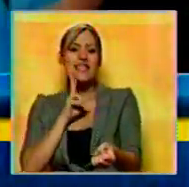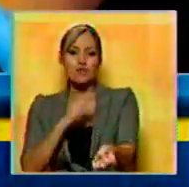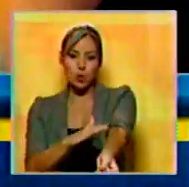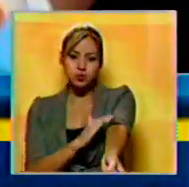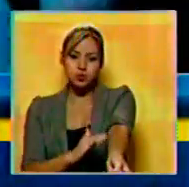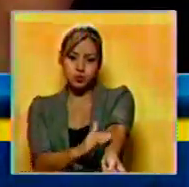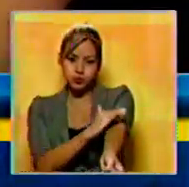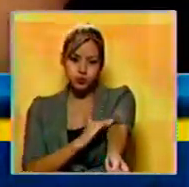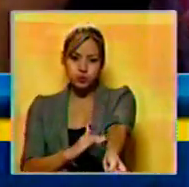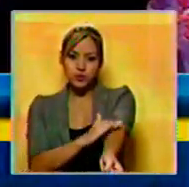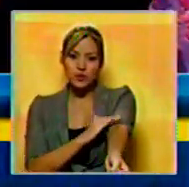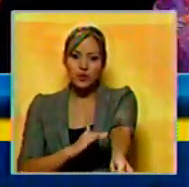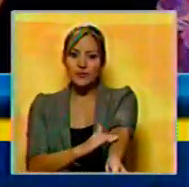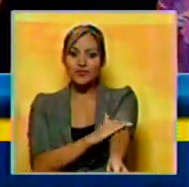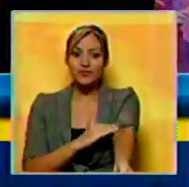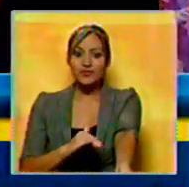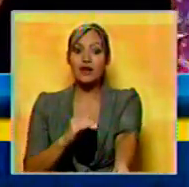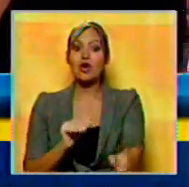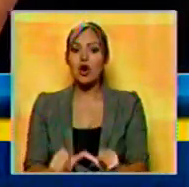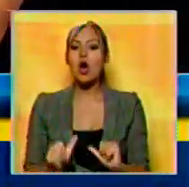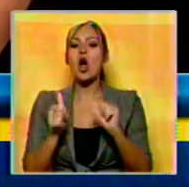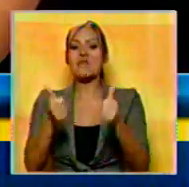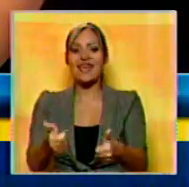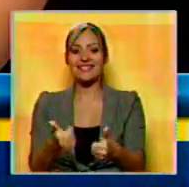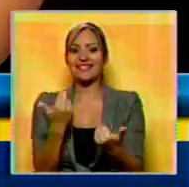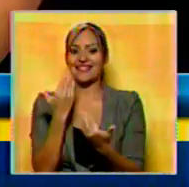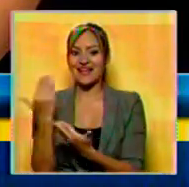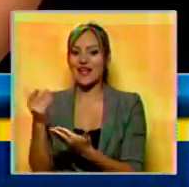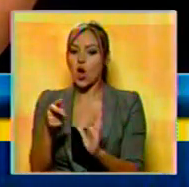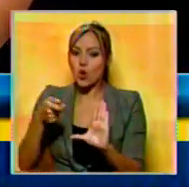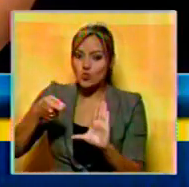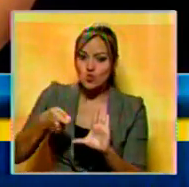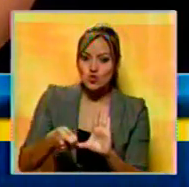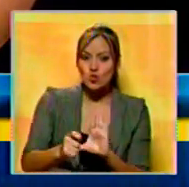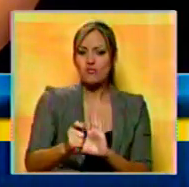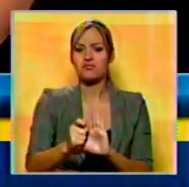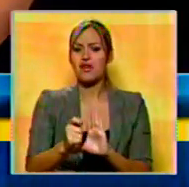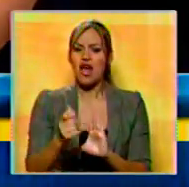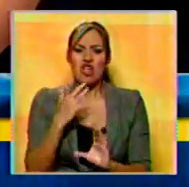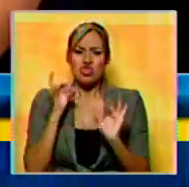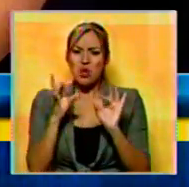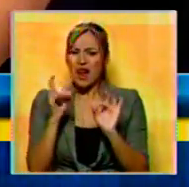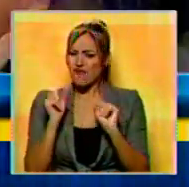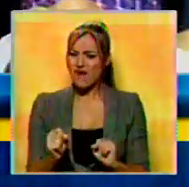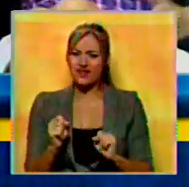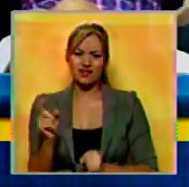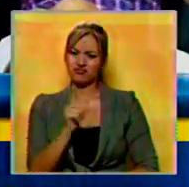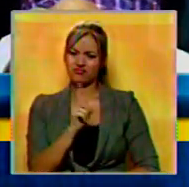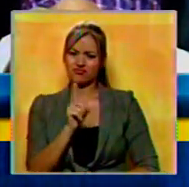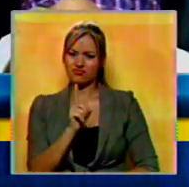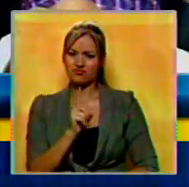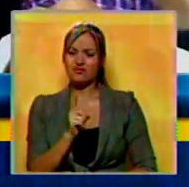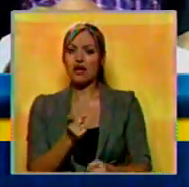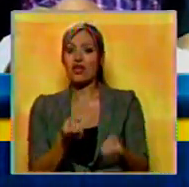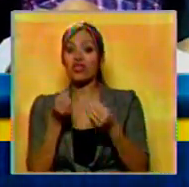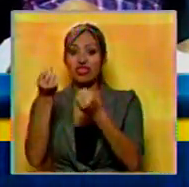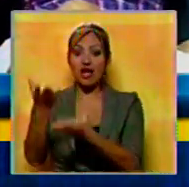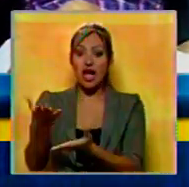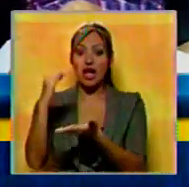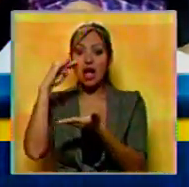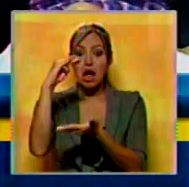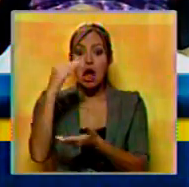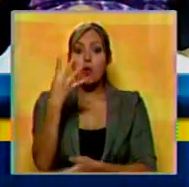con yodo y alcohol. Y ahí va el pinchazo. No fue tan doloroso como pensaba. La cantidad donada es